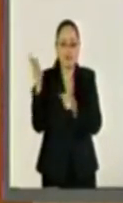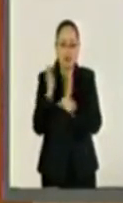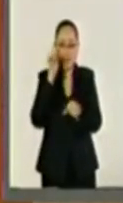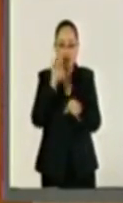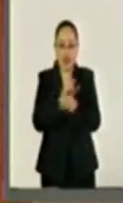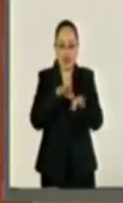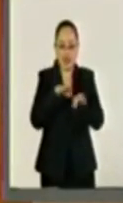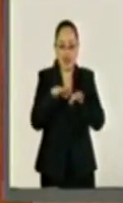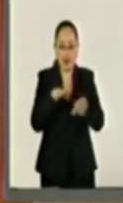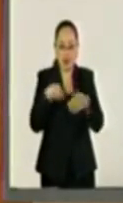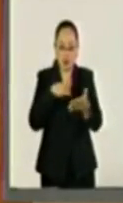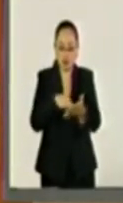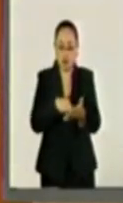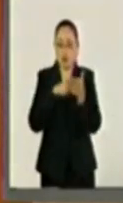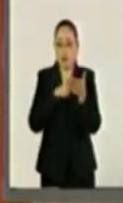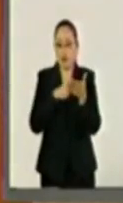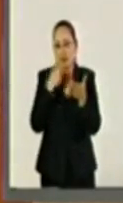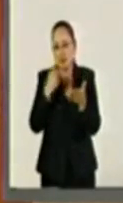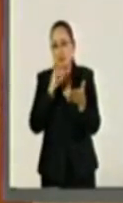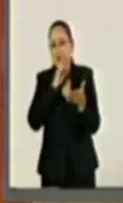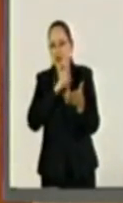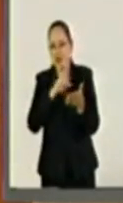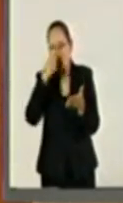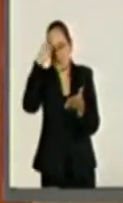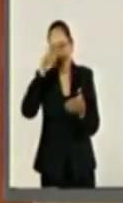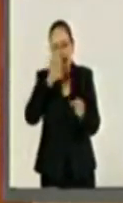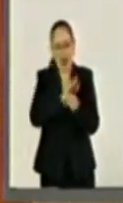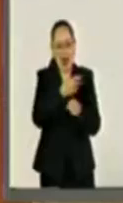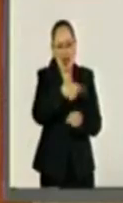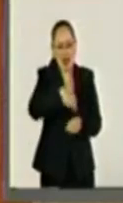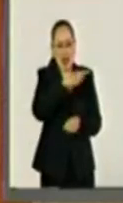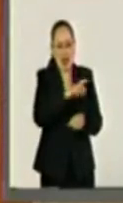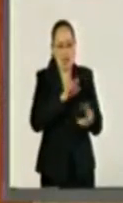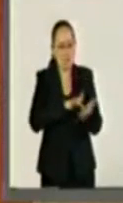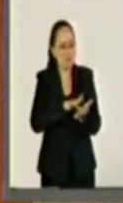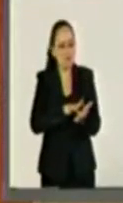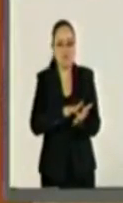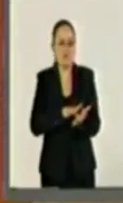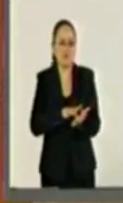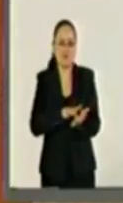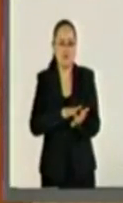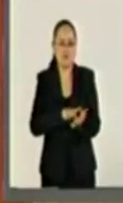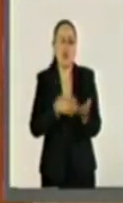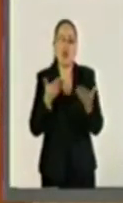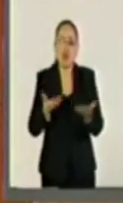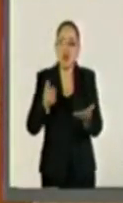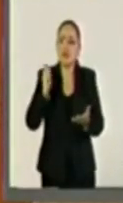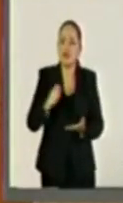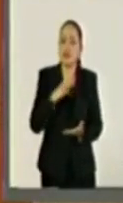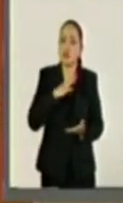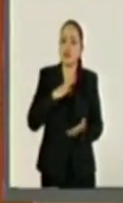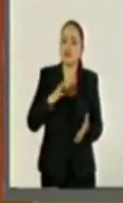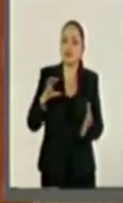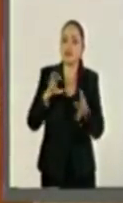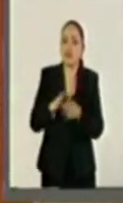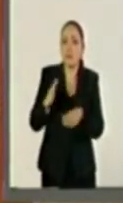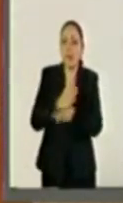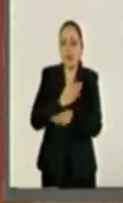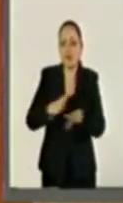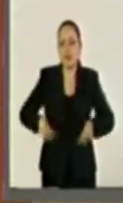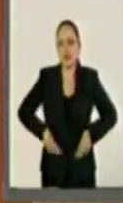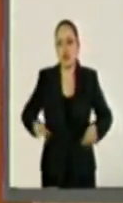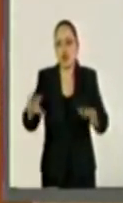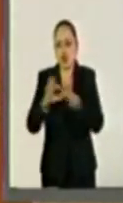Trabajo no parece ser la mejor forma para lograrlo, pues les restringe para acceder a los beneficios como